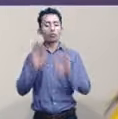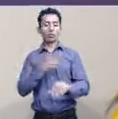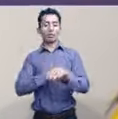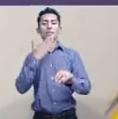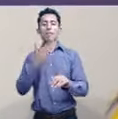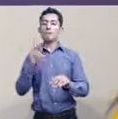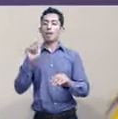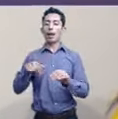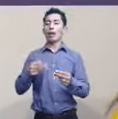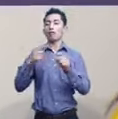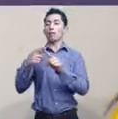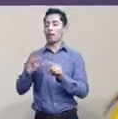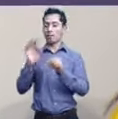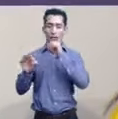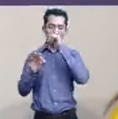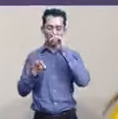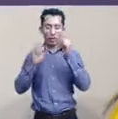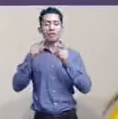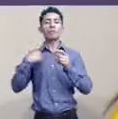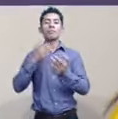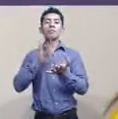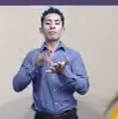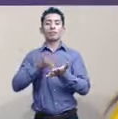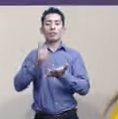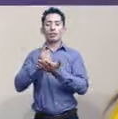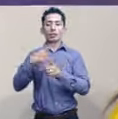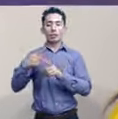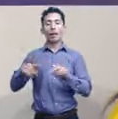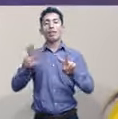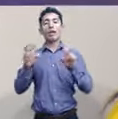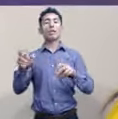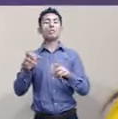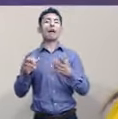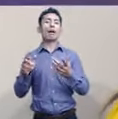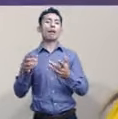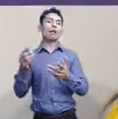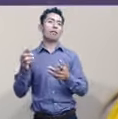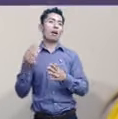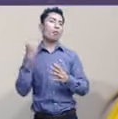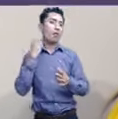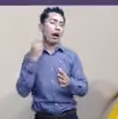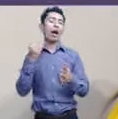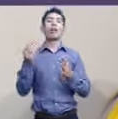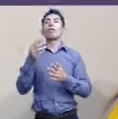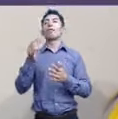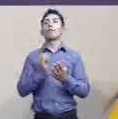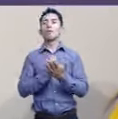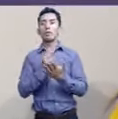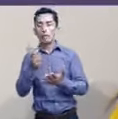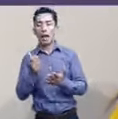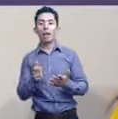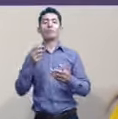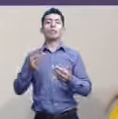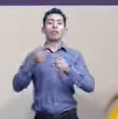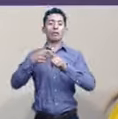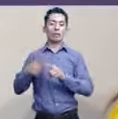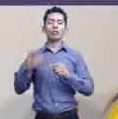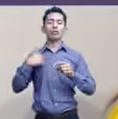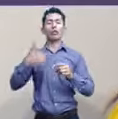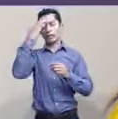Con planes de negocio efectivos, daremos asesoría permanente en temas legales, fiscales y de comercialización. Como